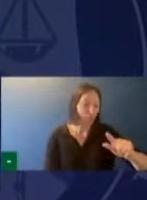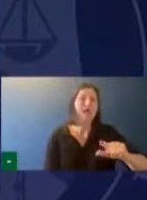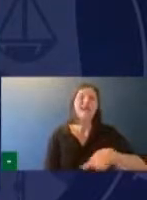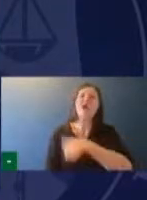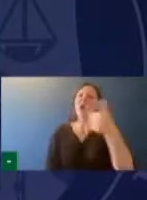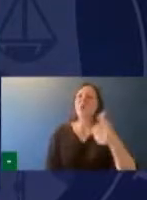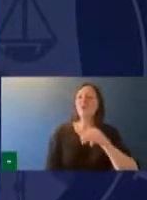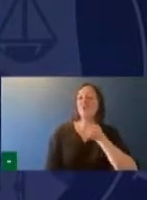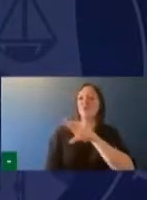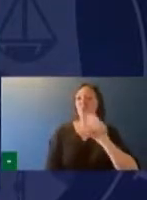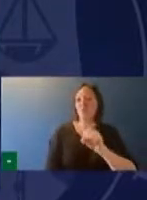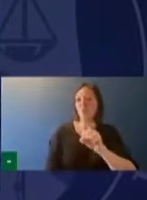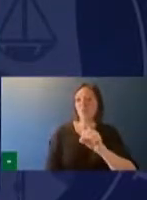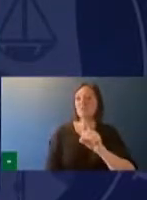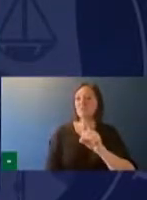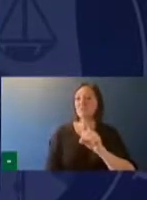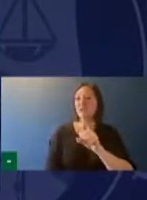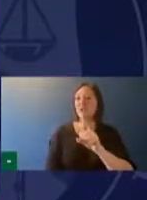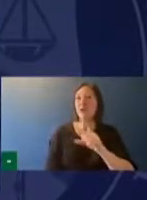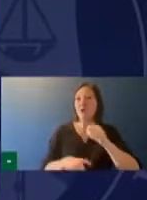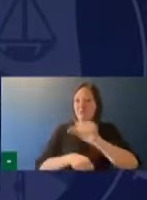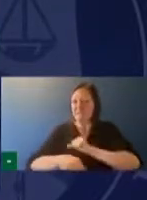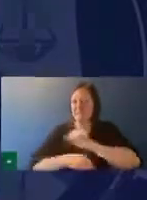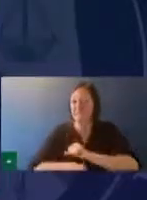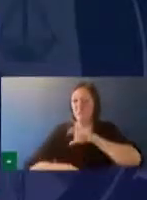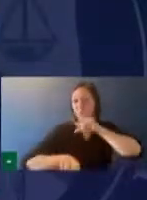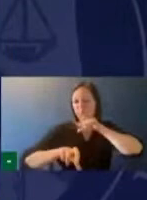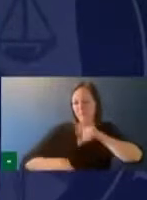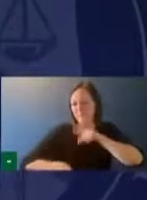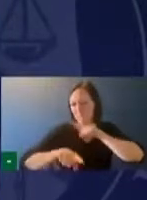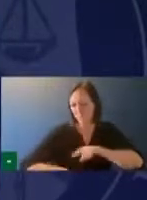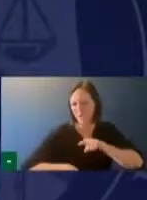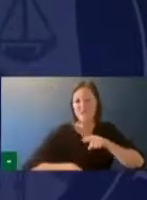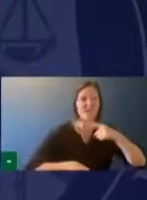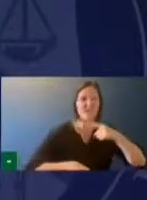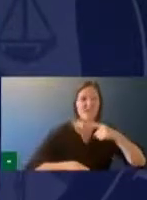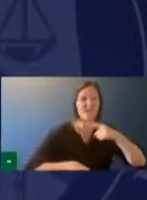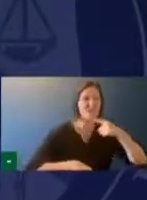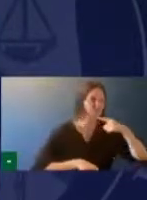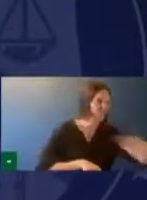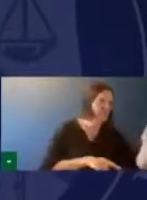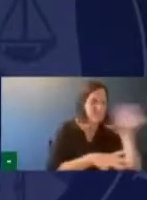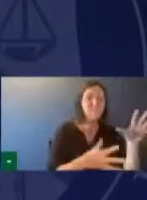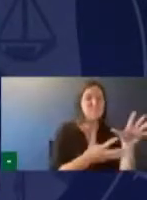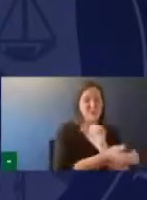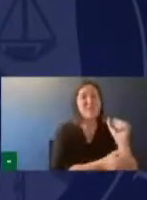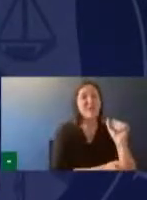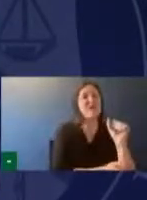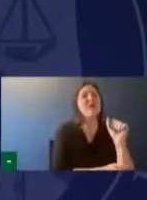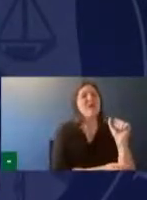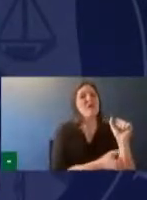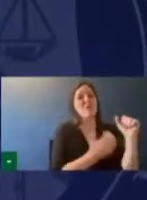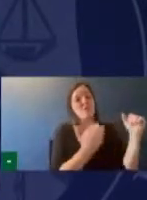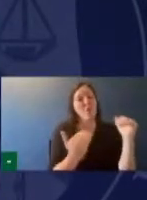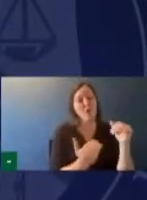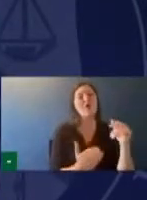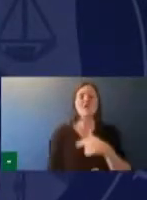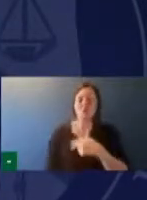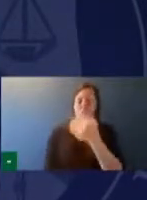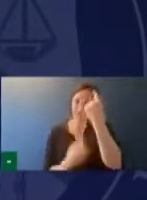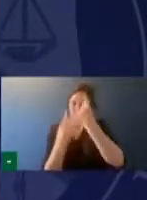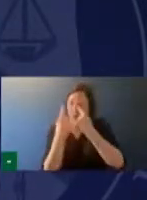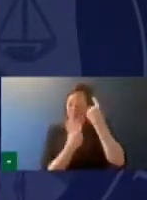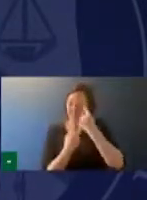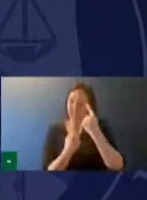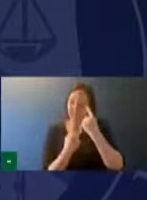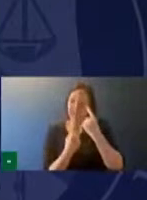Esa ha sido la justificación que busca la secretaria del Tesoro para decir por qué las empresas o por qué incluso el gobierno está buscando proveedores